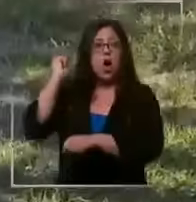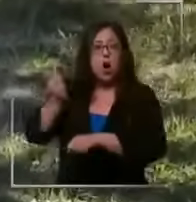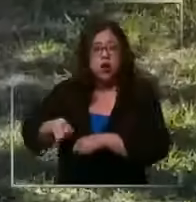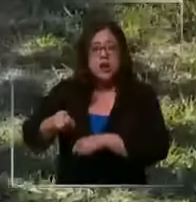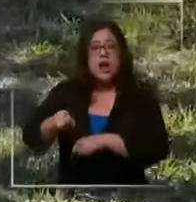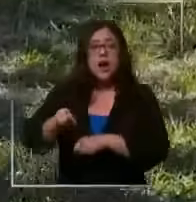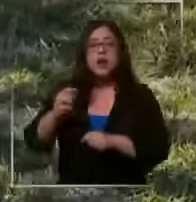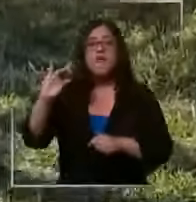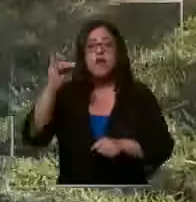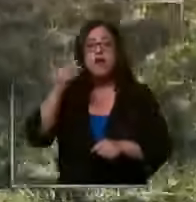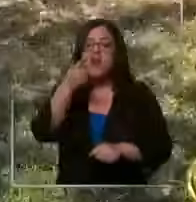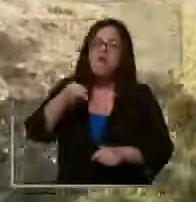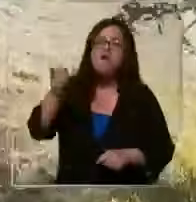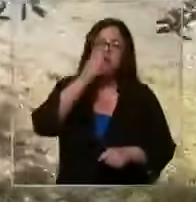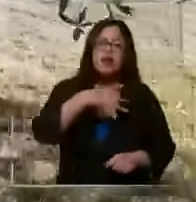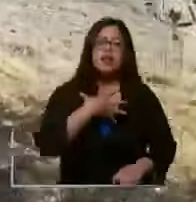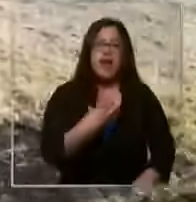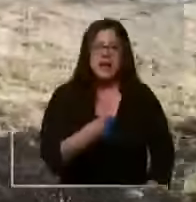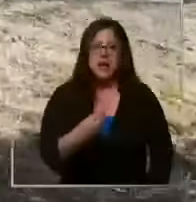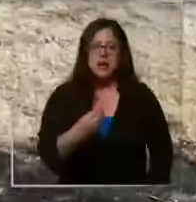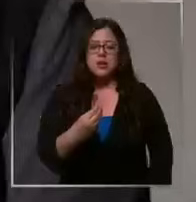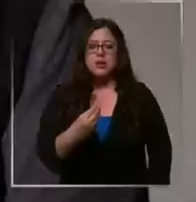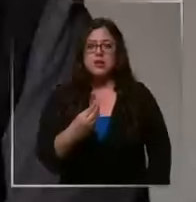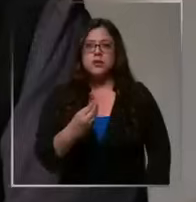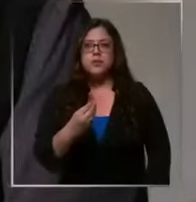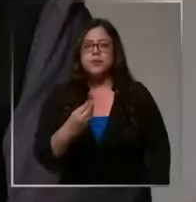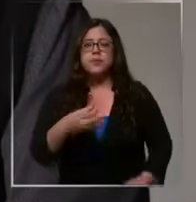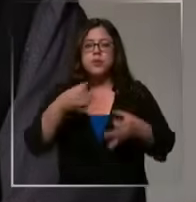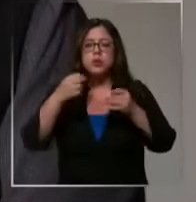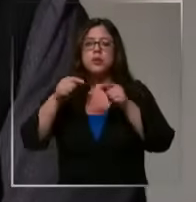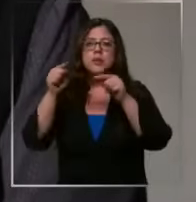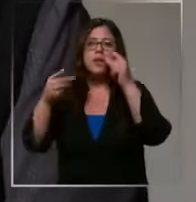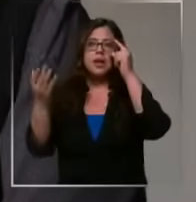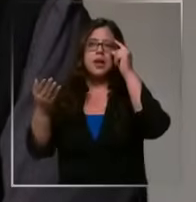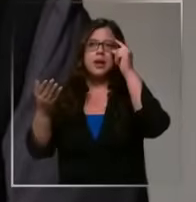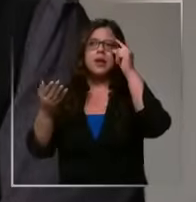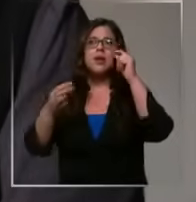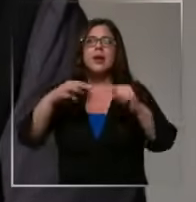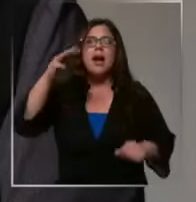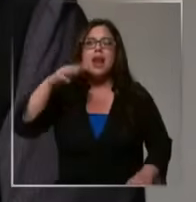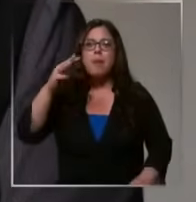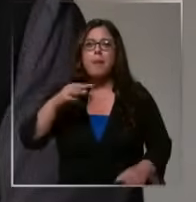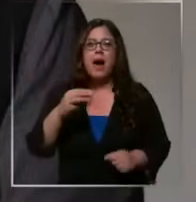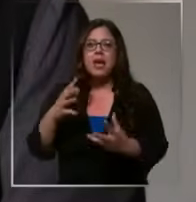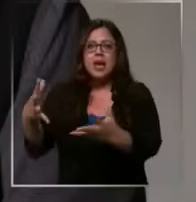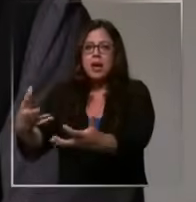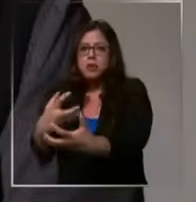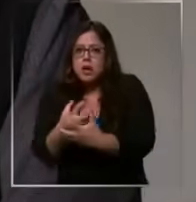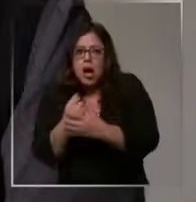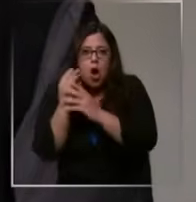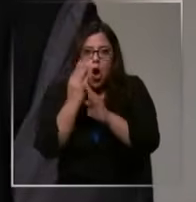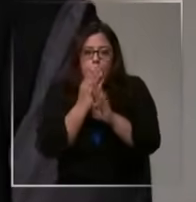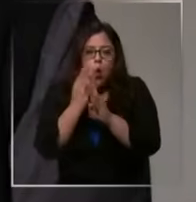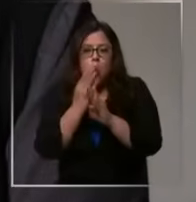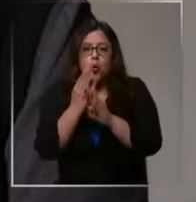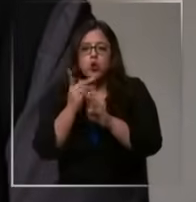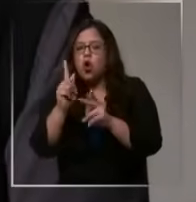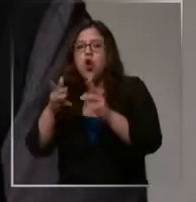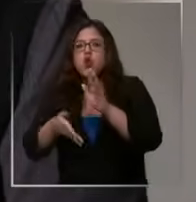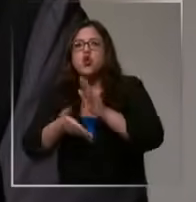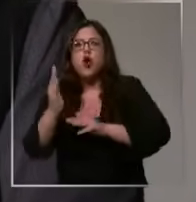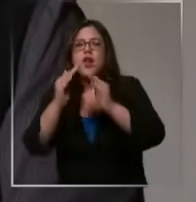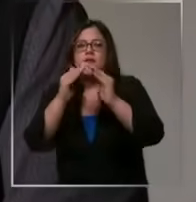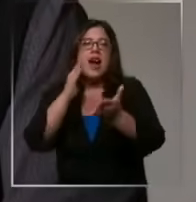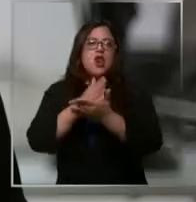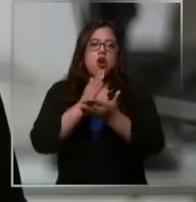del niño. Y en toda la estancia la progenitora seguía ocultando al niño, no lo hacía ir al colegio,